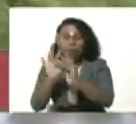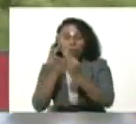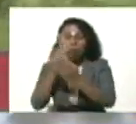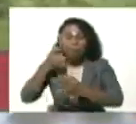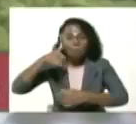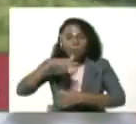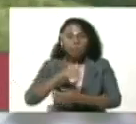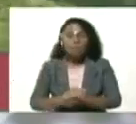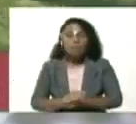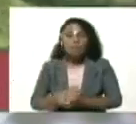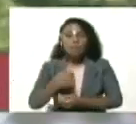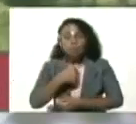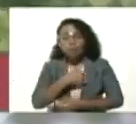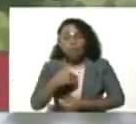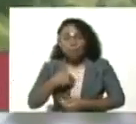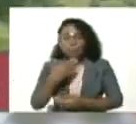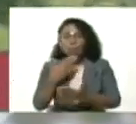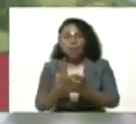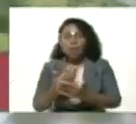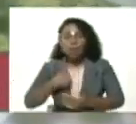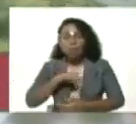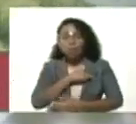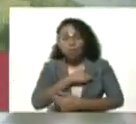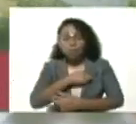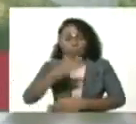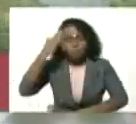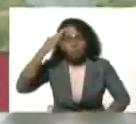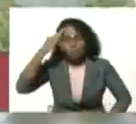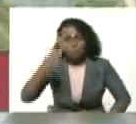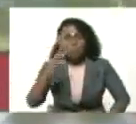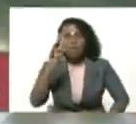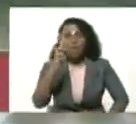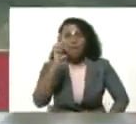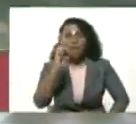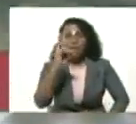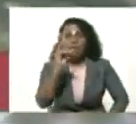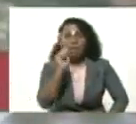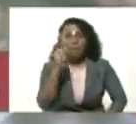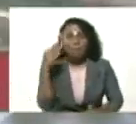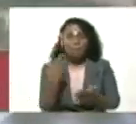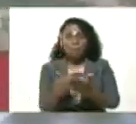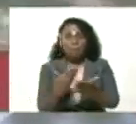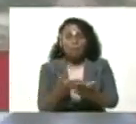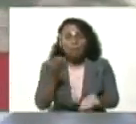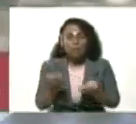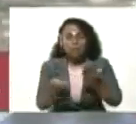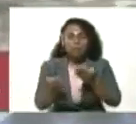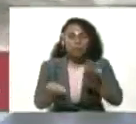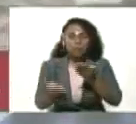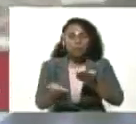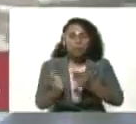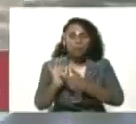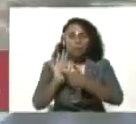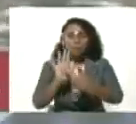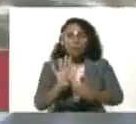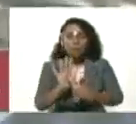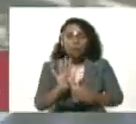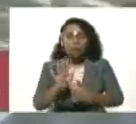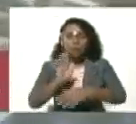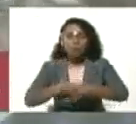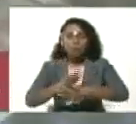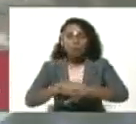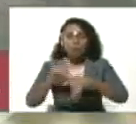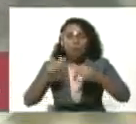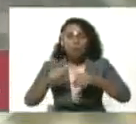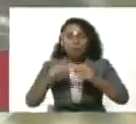pueblo. Yo quiero pedirle entonces a nuestro comandante de la red y para que le presente a usted, señor presidente, un balance de lo que ha sido